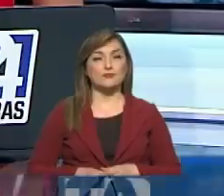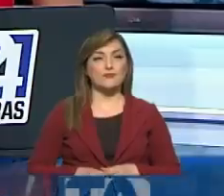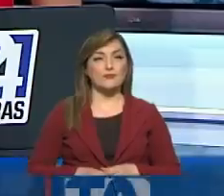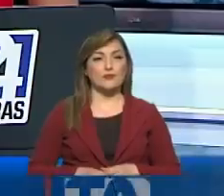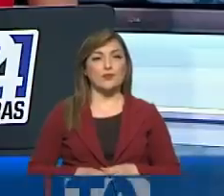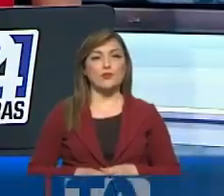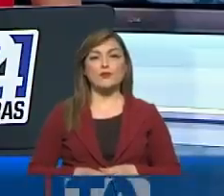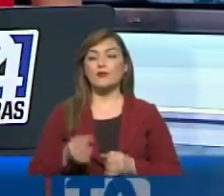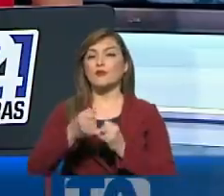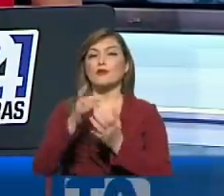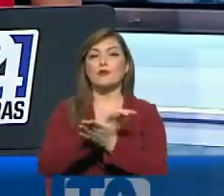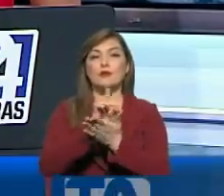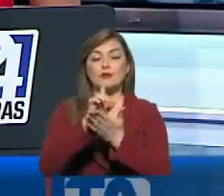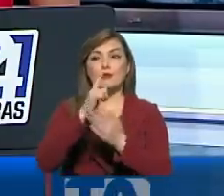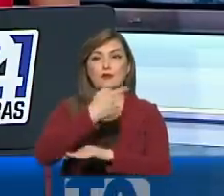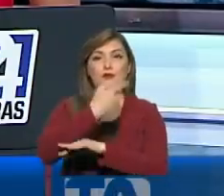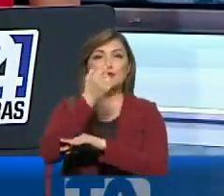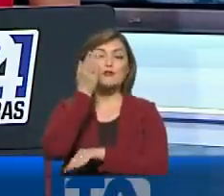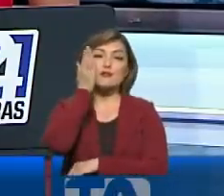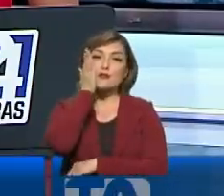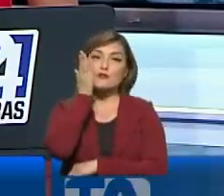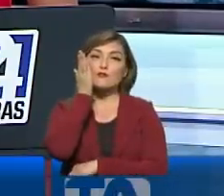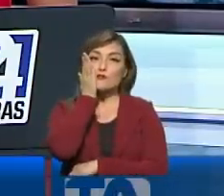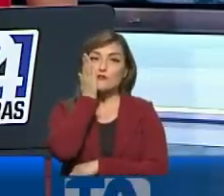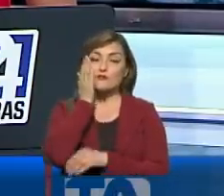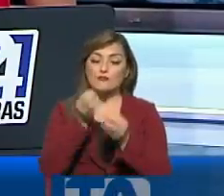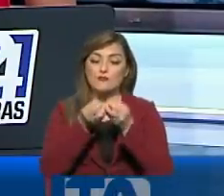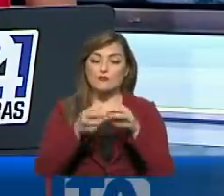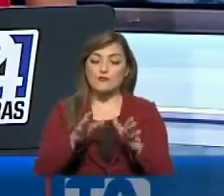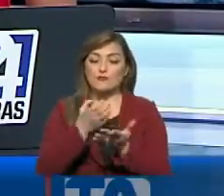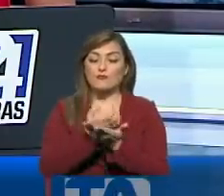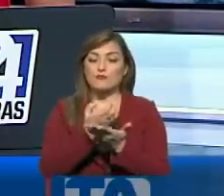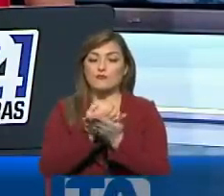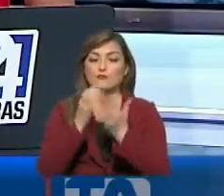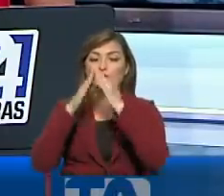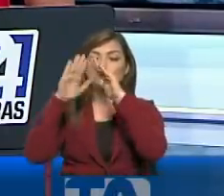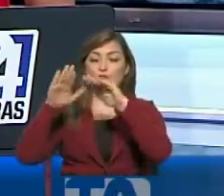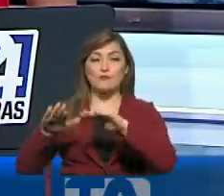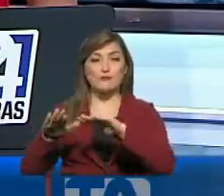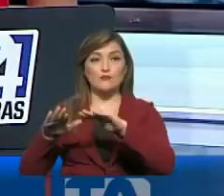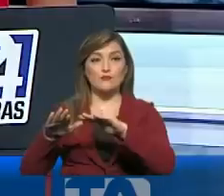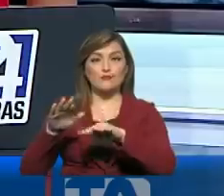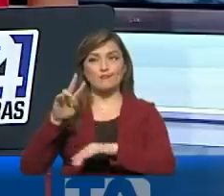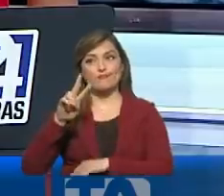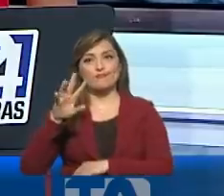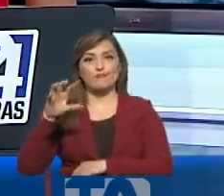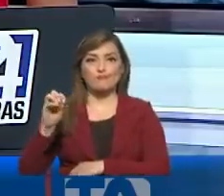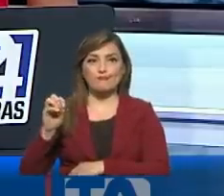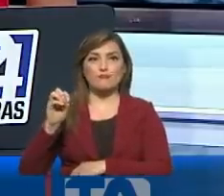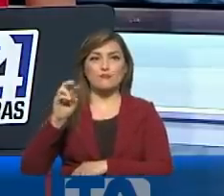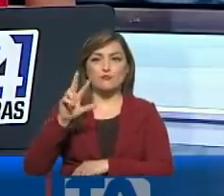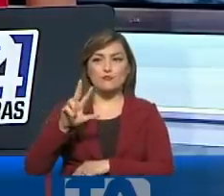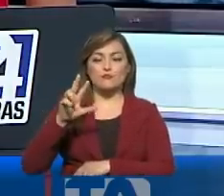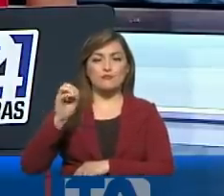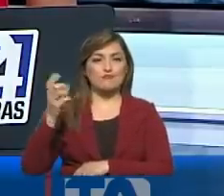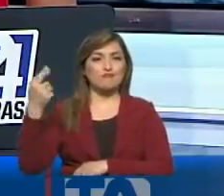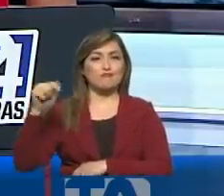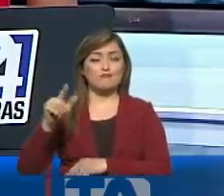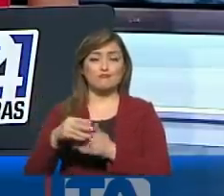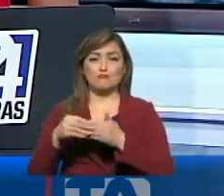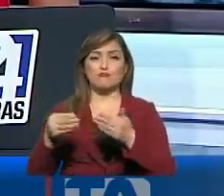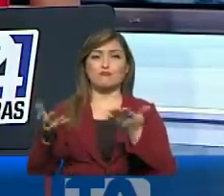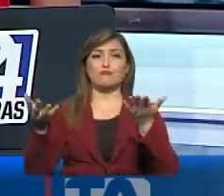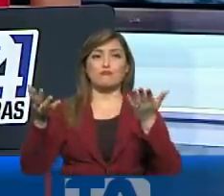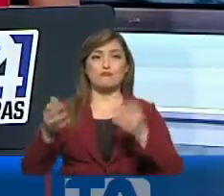Solo durante el fin de semana del Día de las Madres, las pérdidas por el confinamiento se estiman entre 250 y 300 millones de